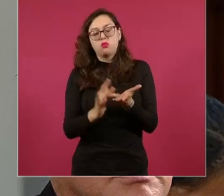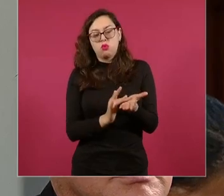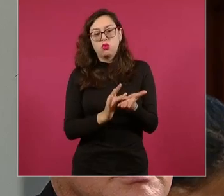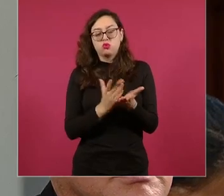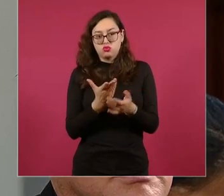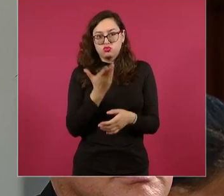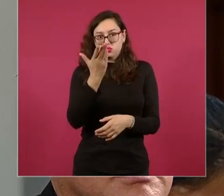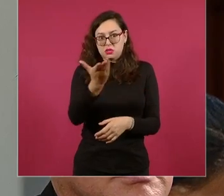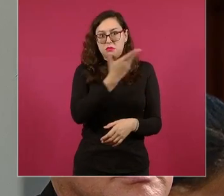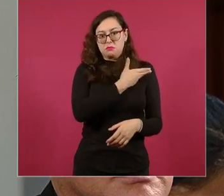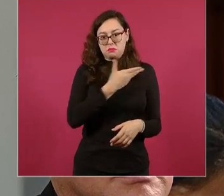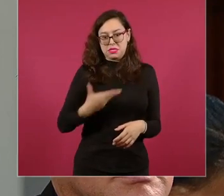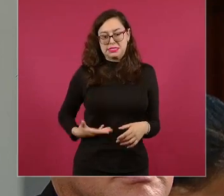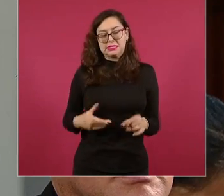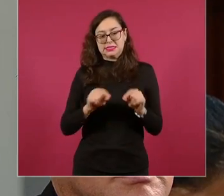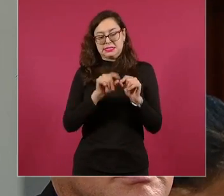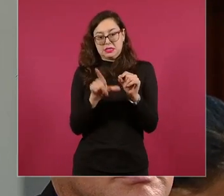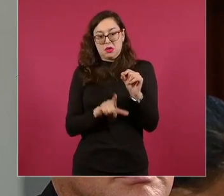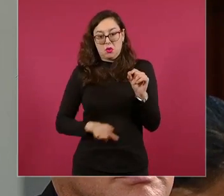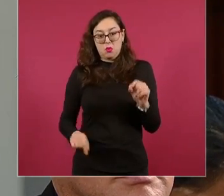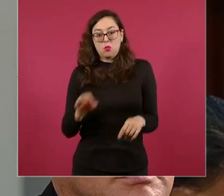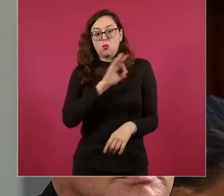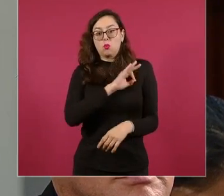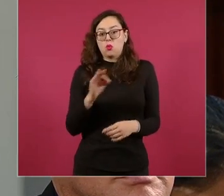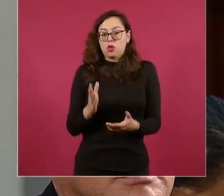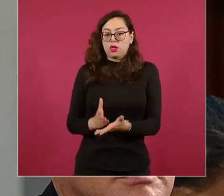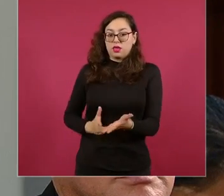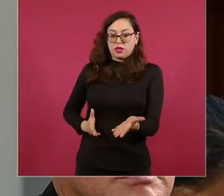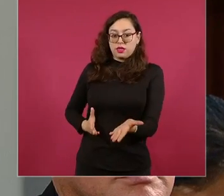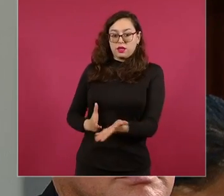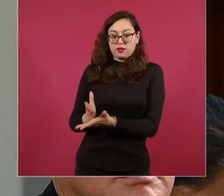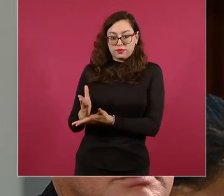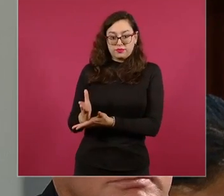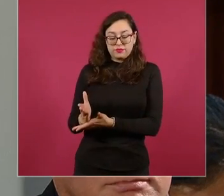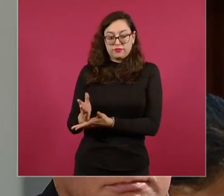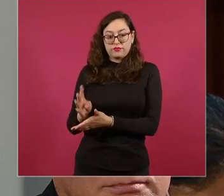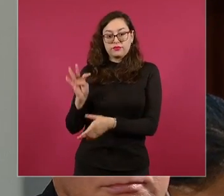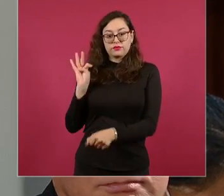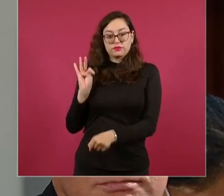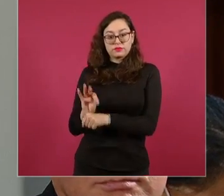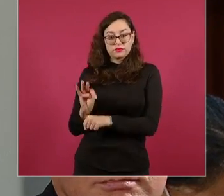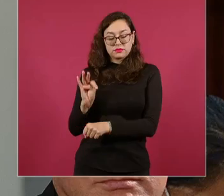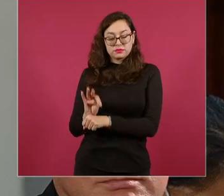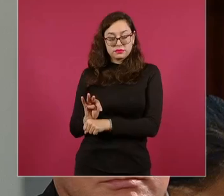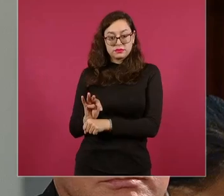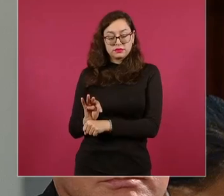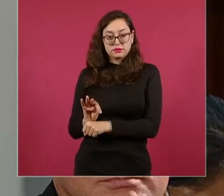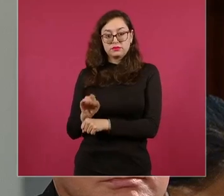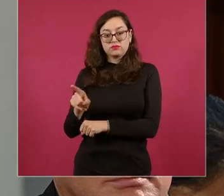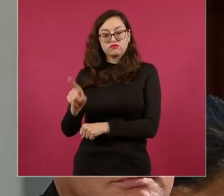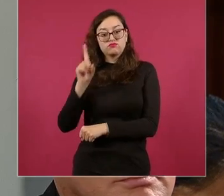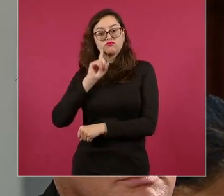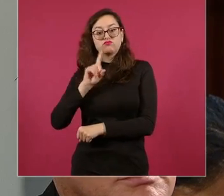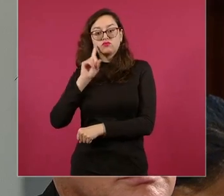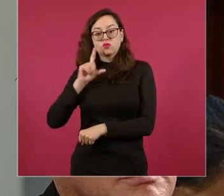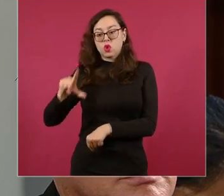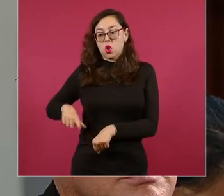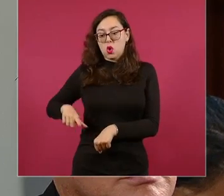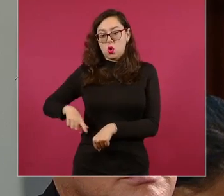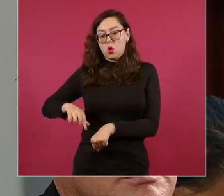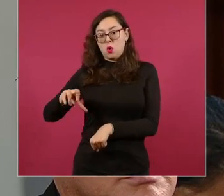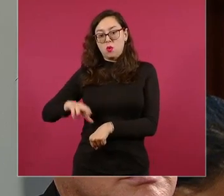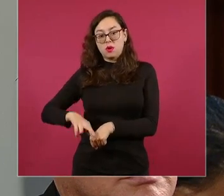de presidente de México pues pueda interceder por la gobernadora Evelyn